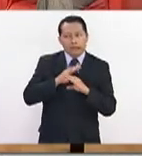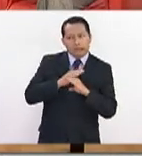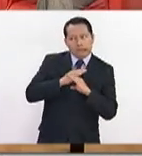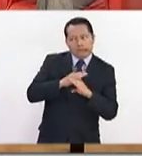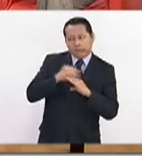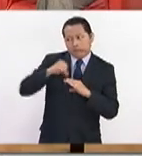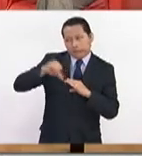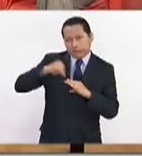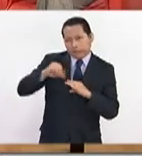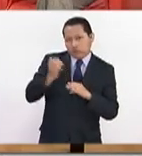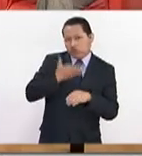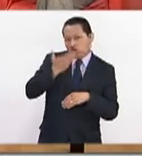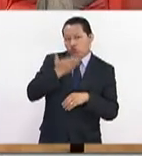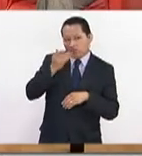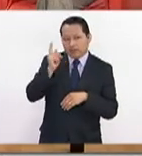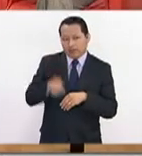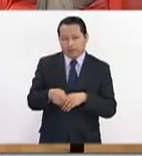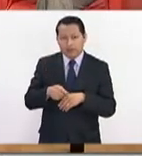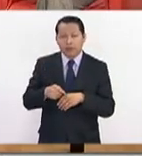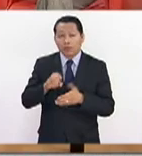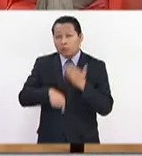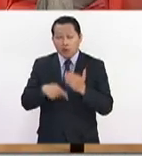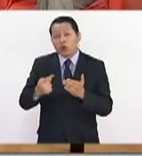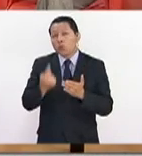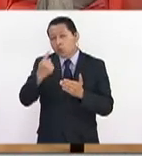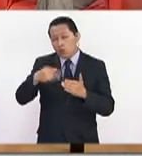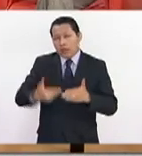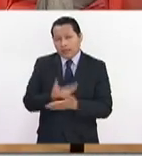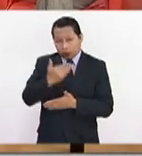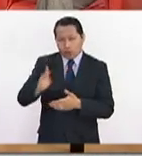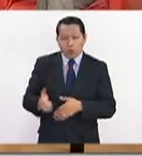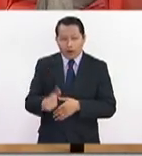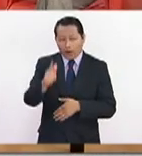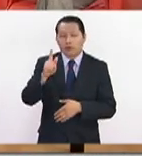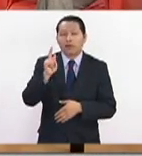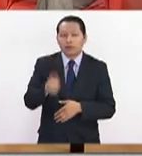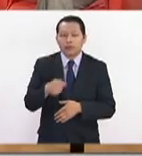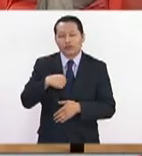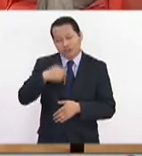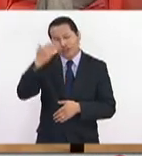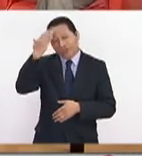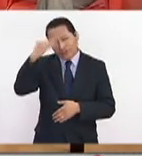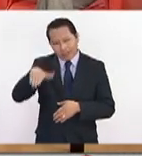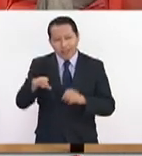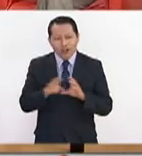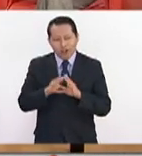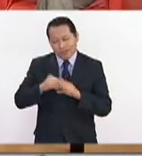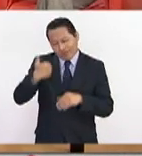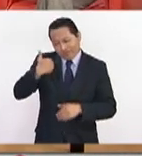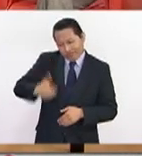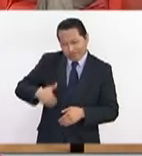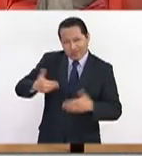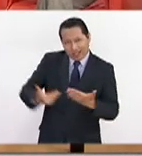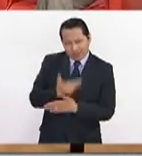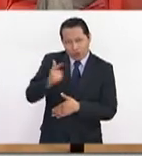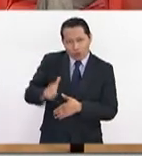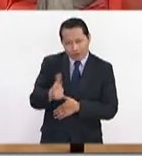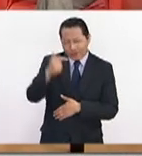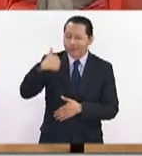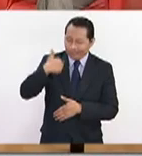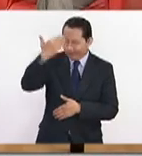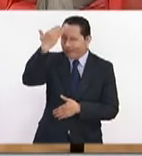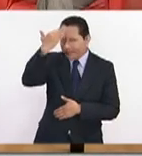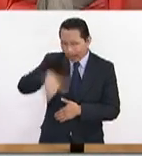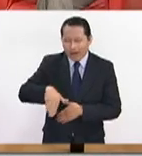Una servidora es nacida en la ciudad de Guanajuato, entonces yo sé lo que se tiene que pasar como camino